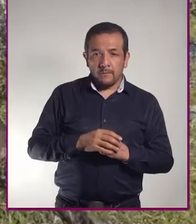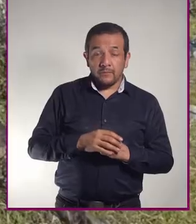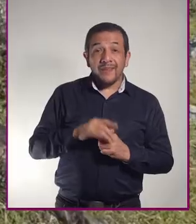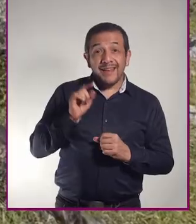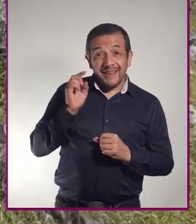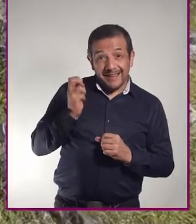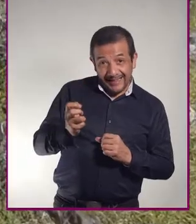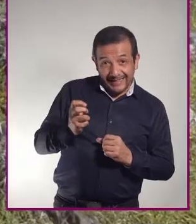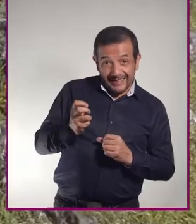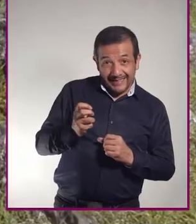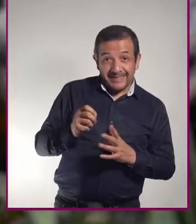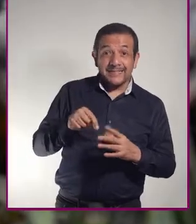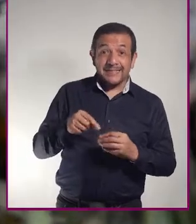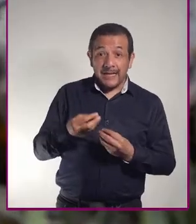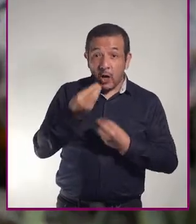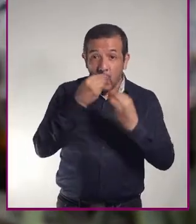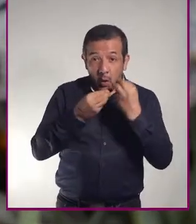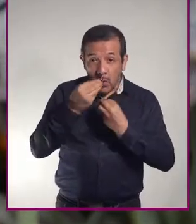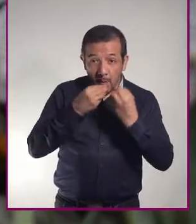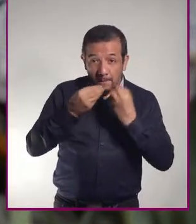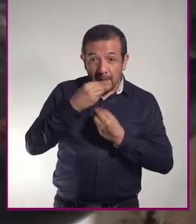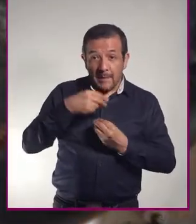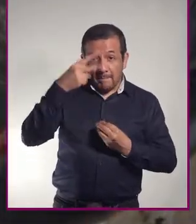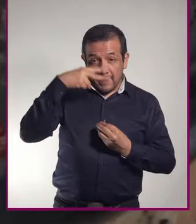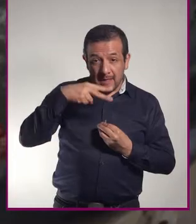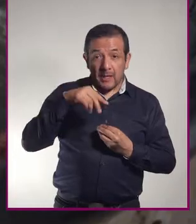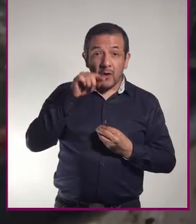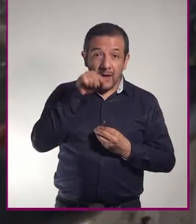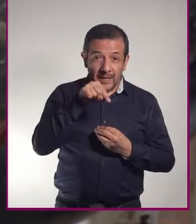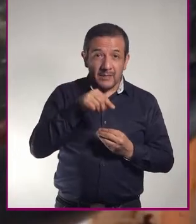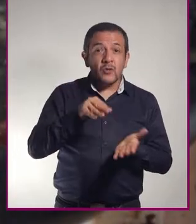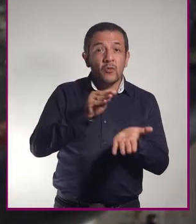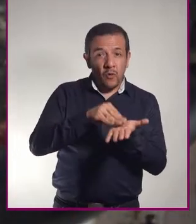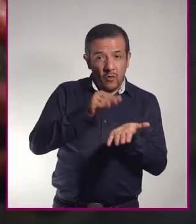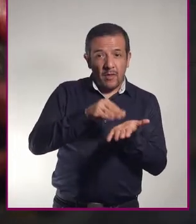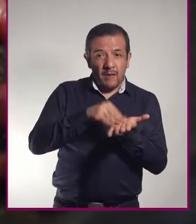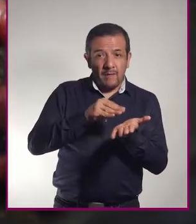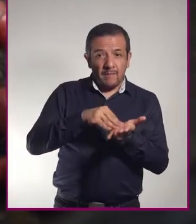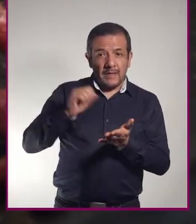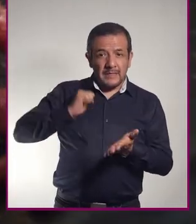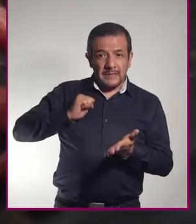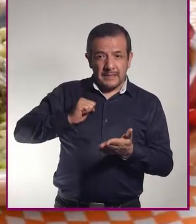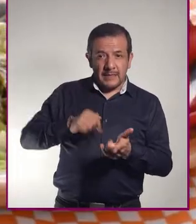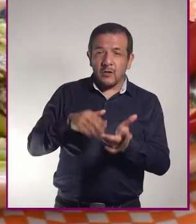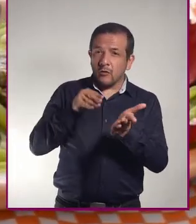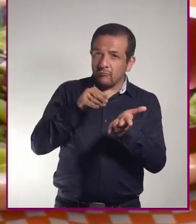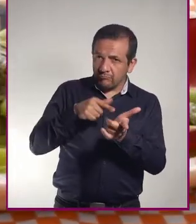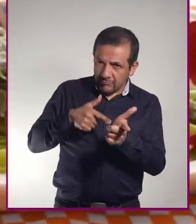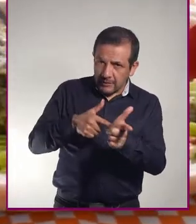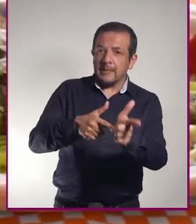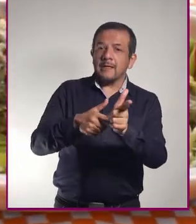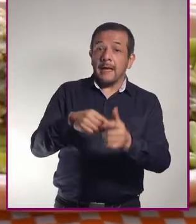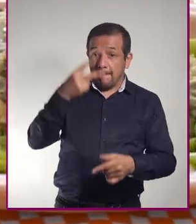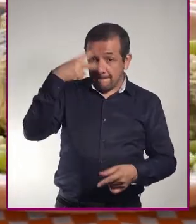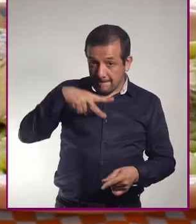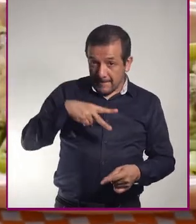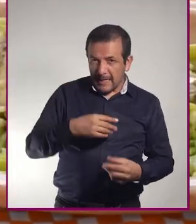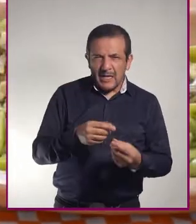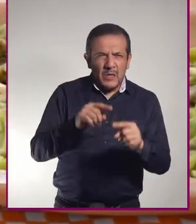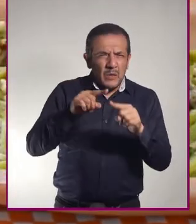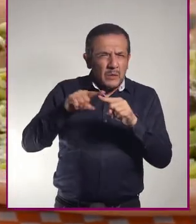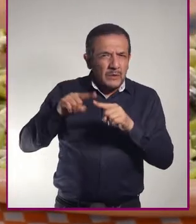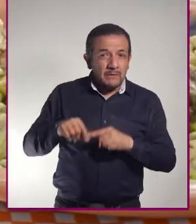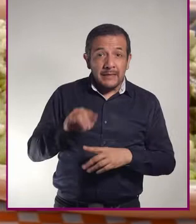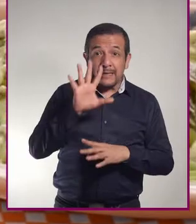de insectos como parte de la gastronomía mexicana se ha mantenido a lo largo de los siglos. En México, existen más